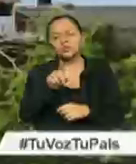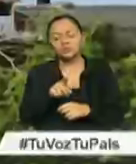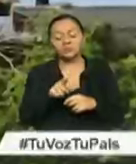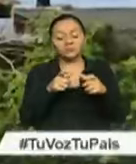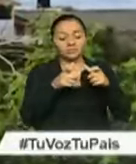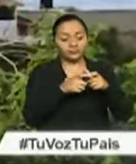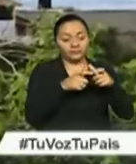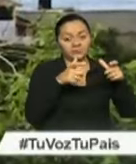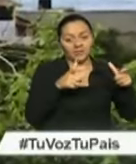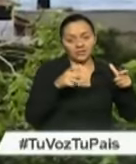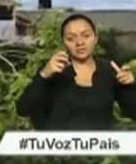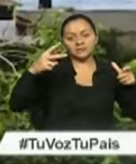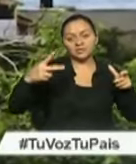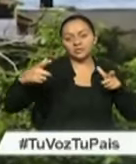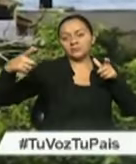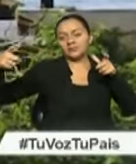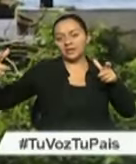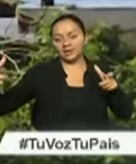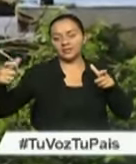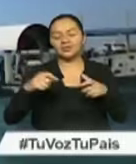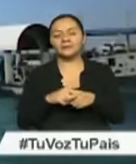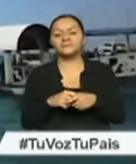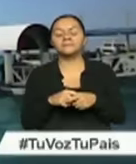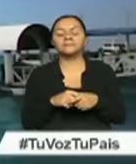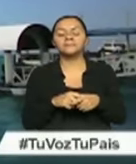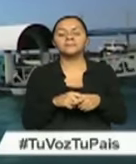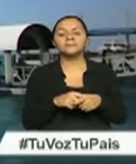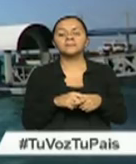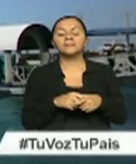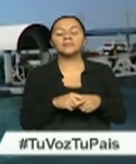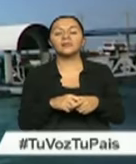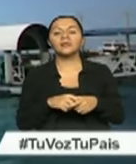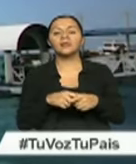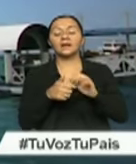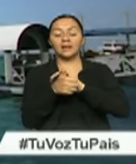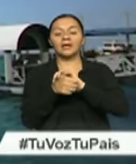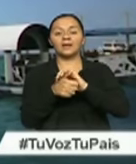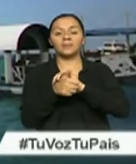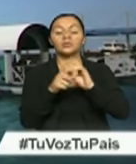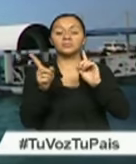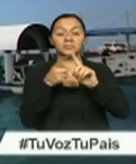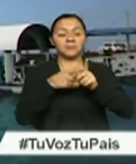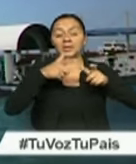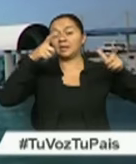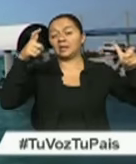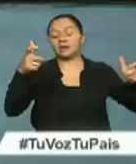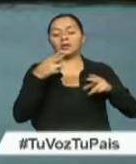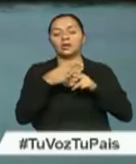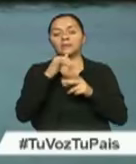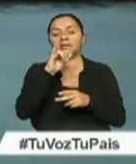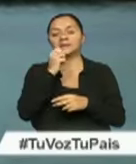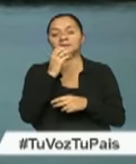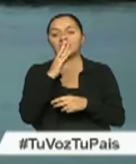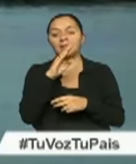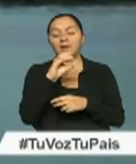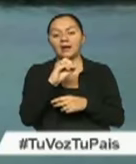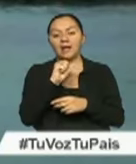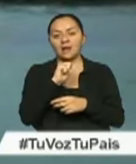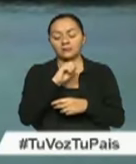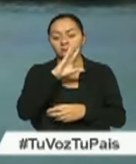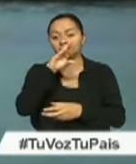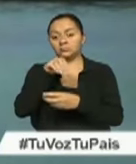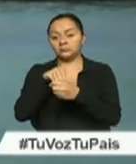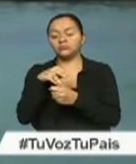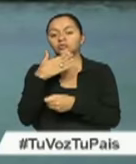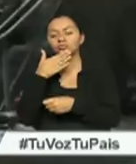isla más grande después de la isla Isabela del archipiélago de las Galápagos, se localiza en el centro del conjunto de islas